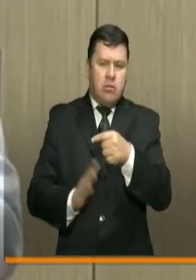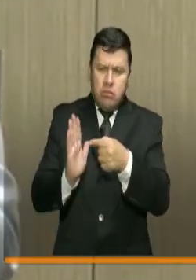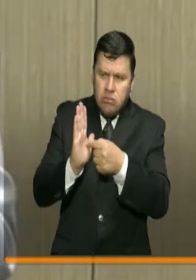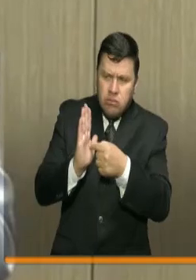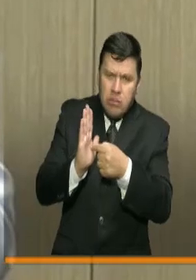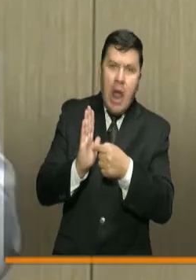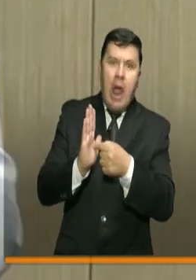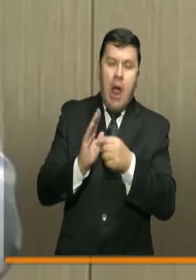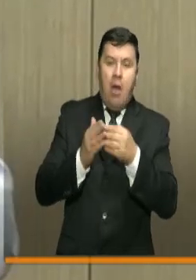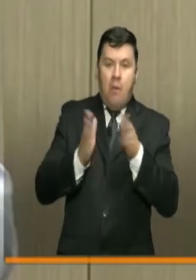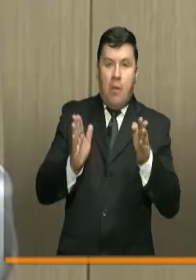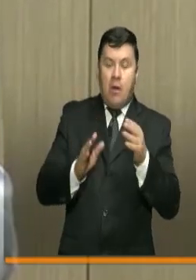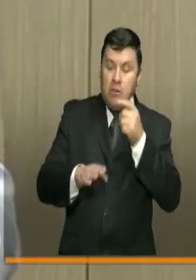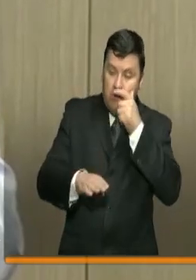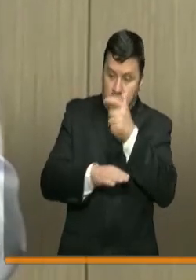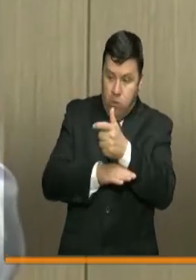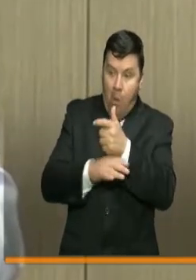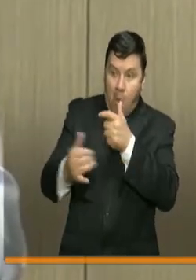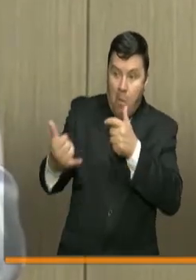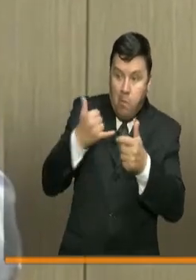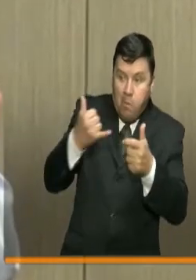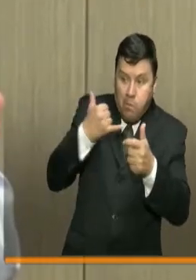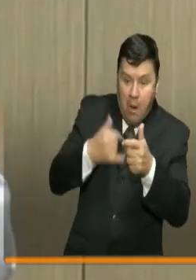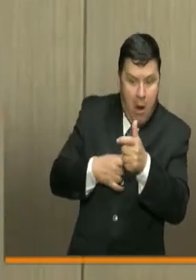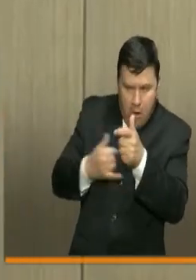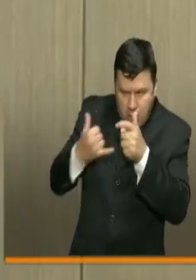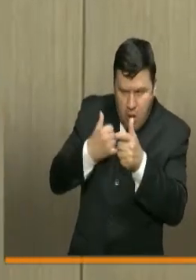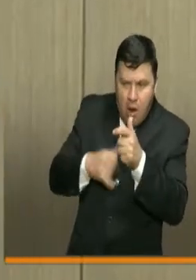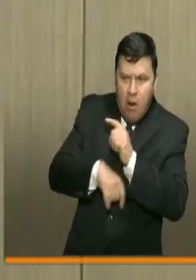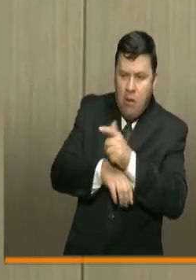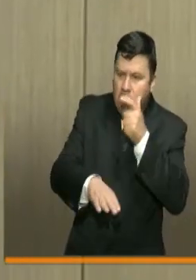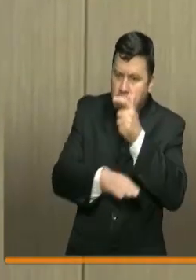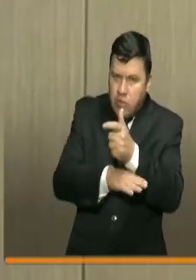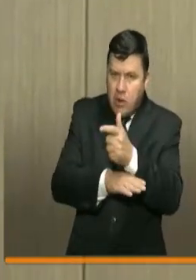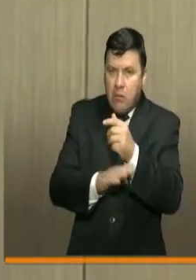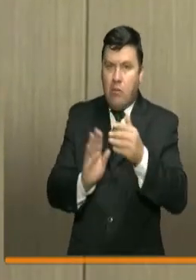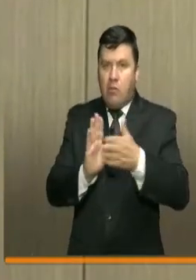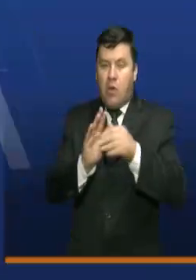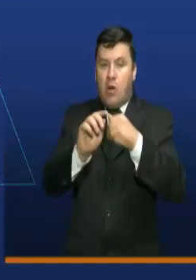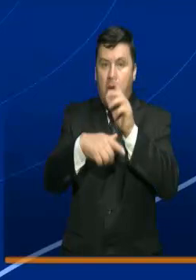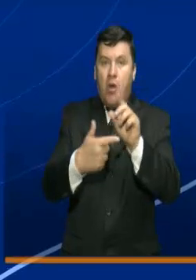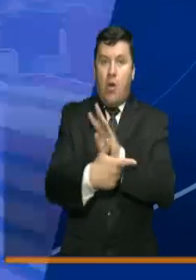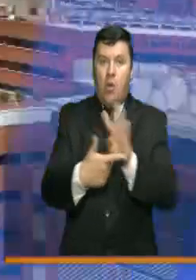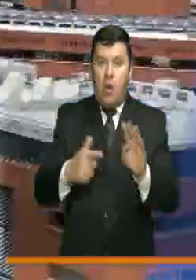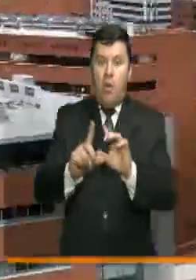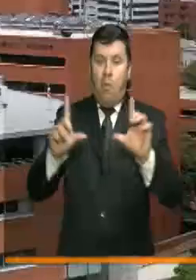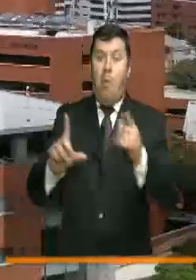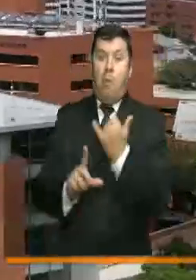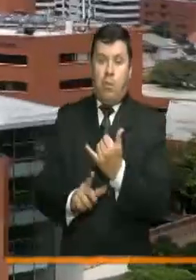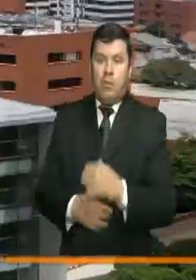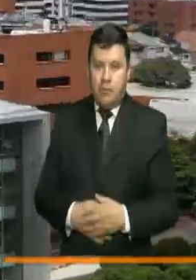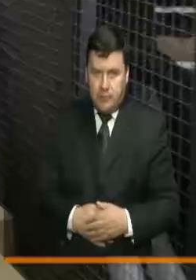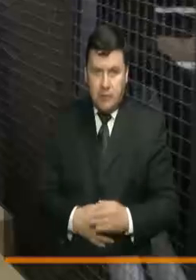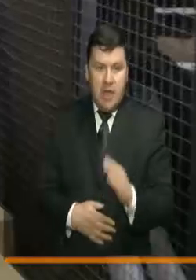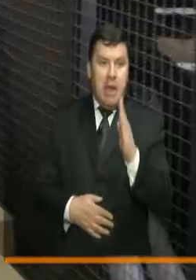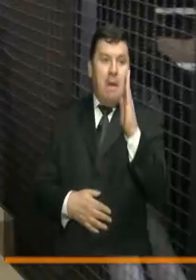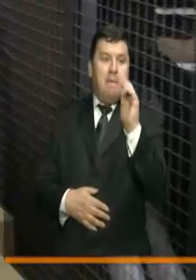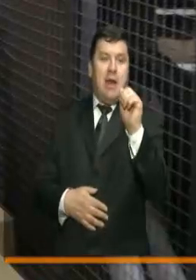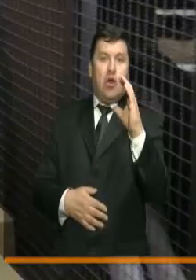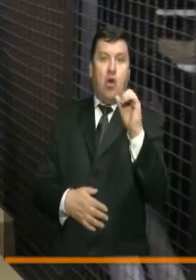que ha dispuesto la Superintendencia de Industria y de Comercio a través de su plataforma web. Bancoldex